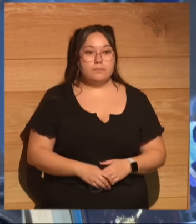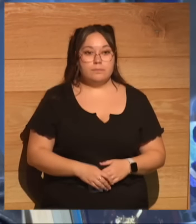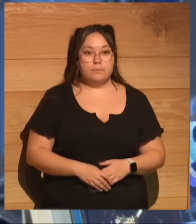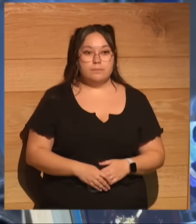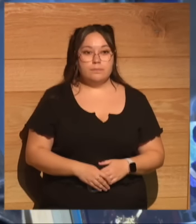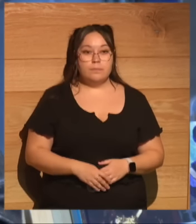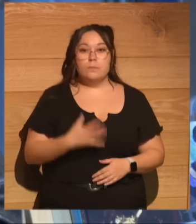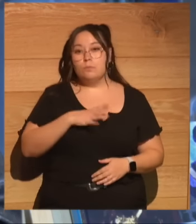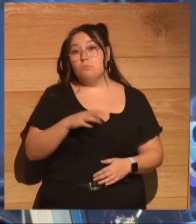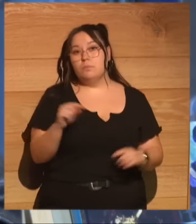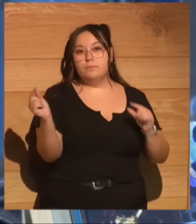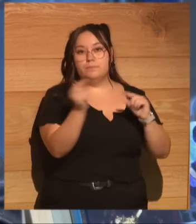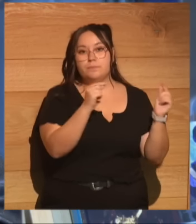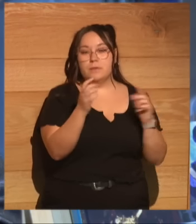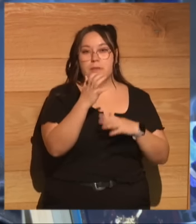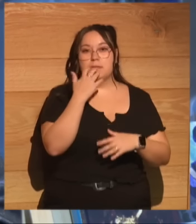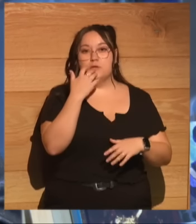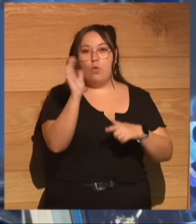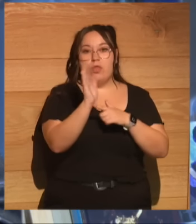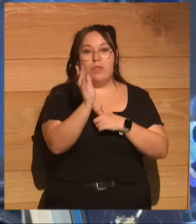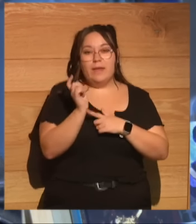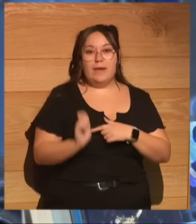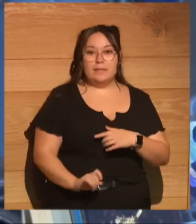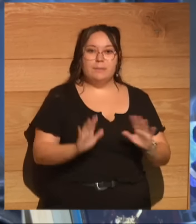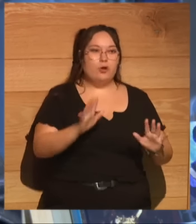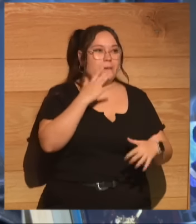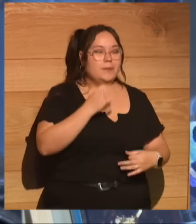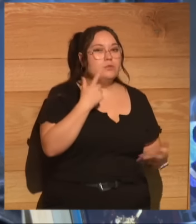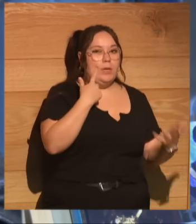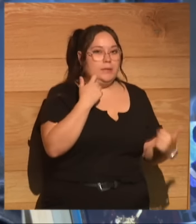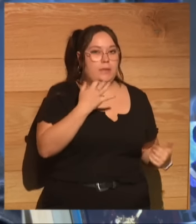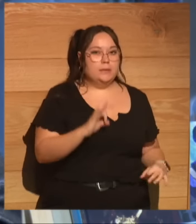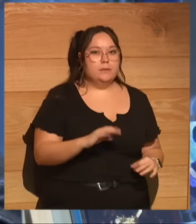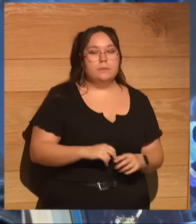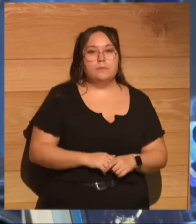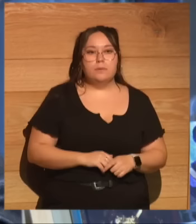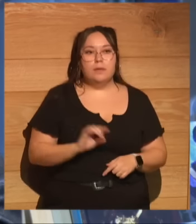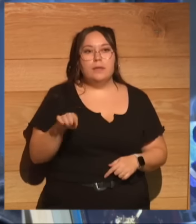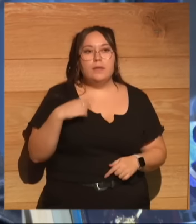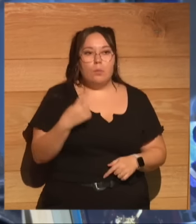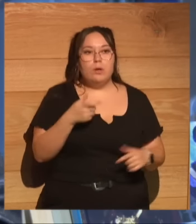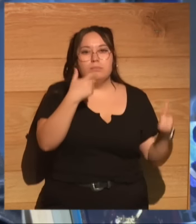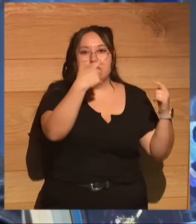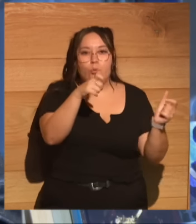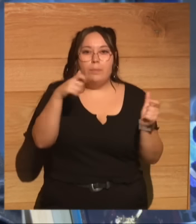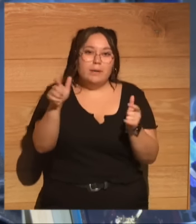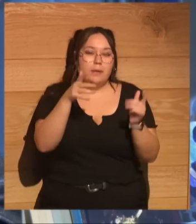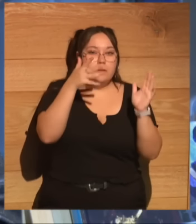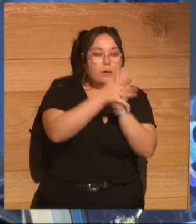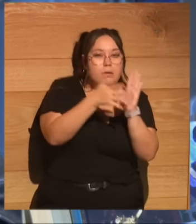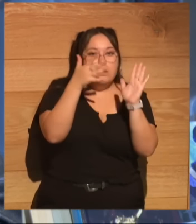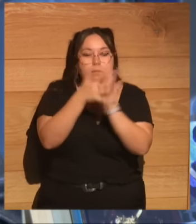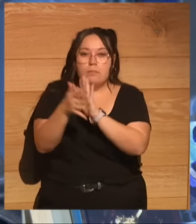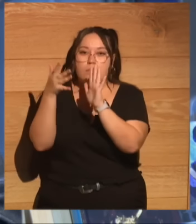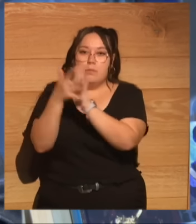vez podría discutir si es un gran cineasta, pero es un gran artista. Y lo iremos tal vez diseccionando y tratando de